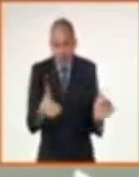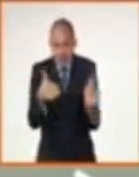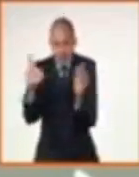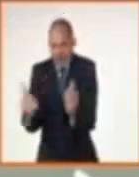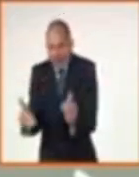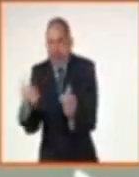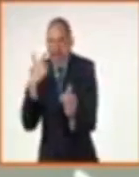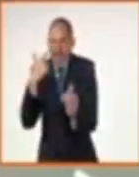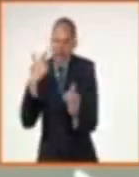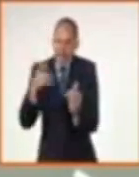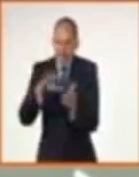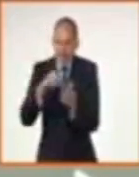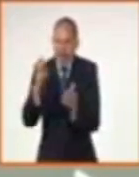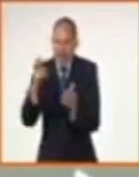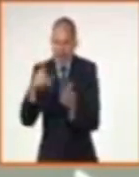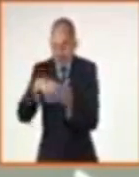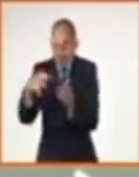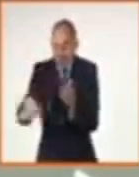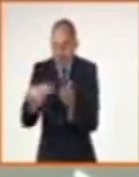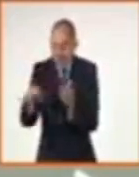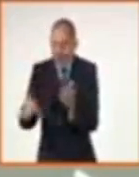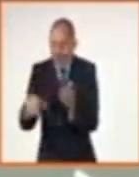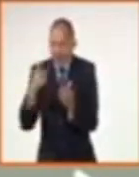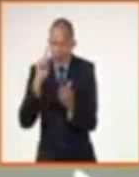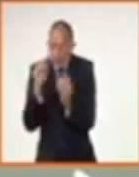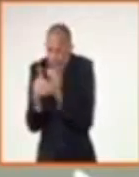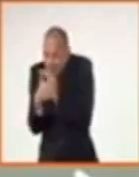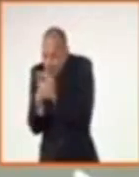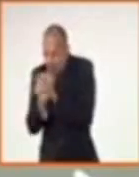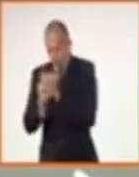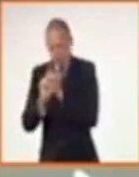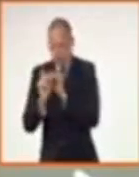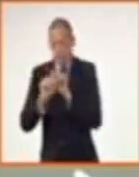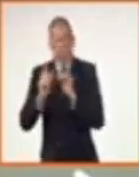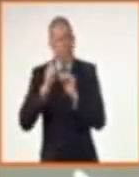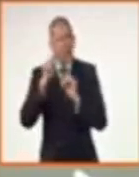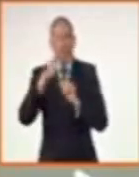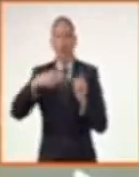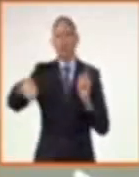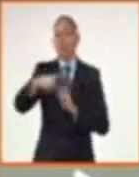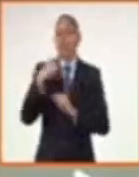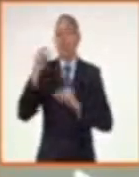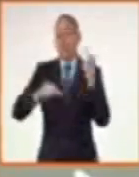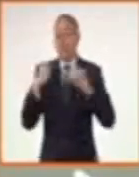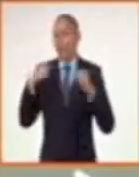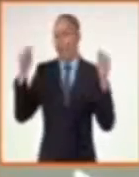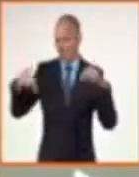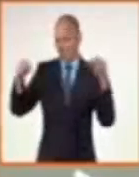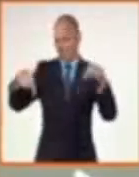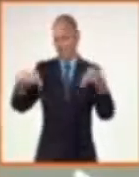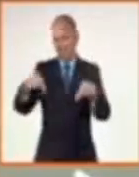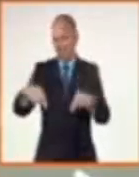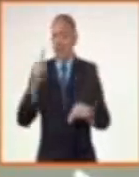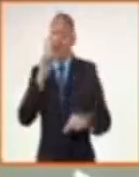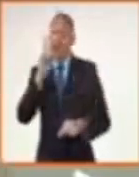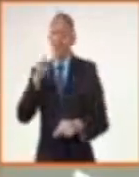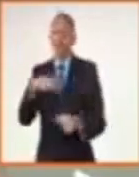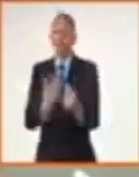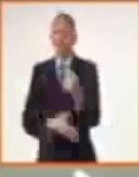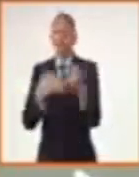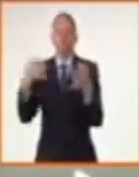pudimos participar en la medida que quisimos y pudimos estar presentes, presenciados por los representantes de